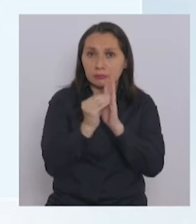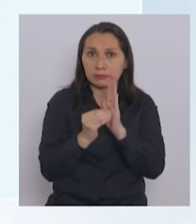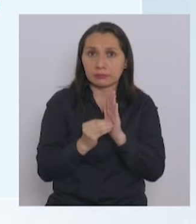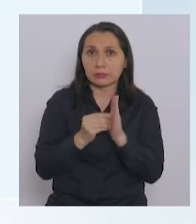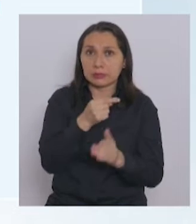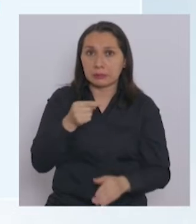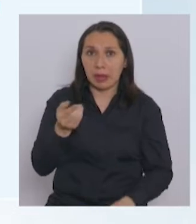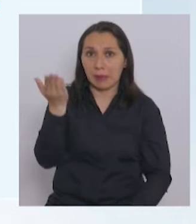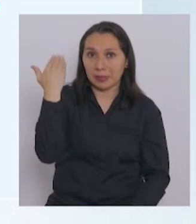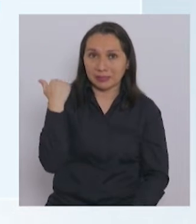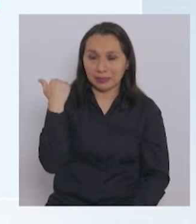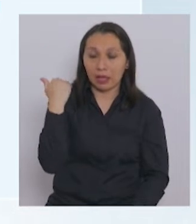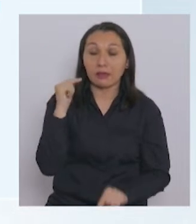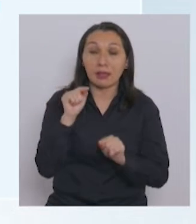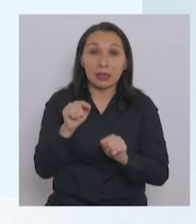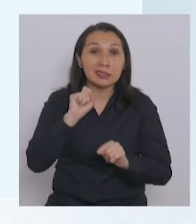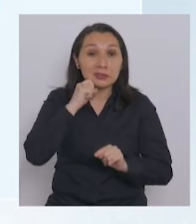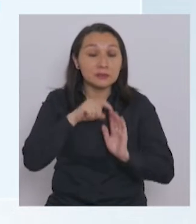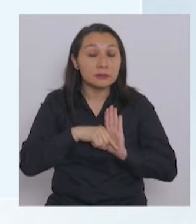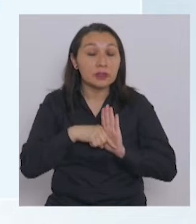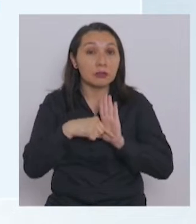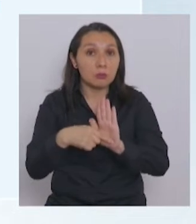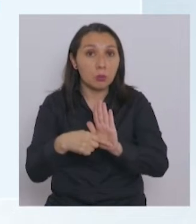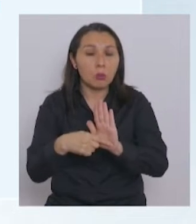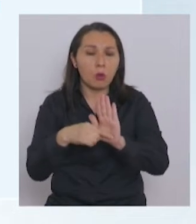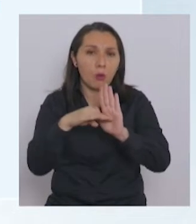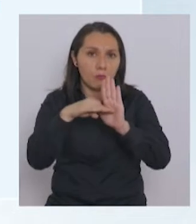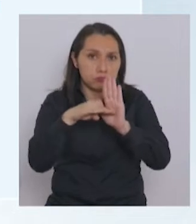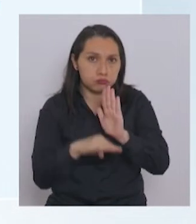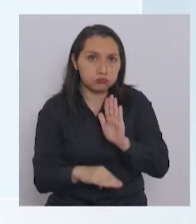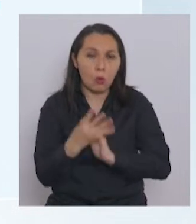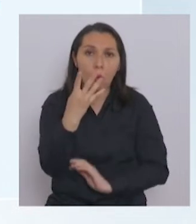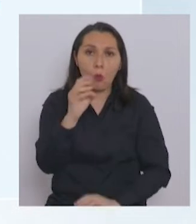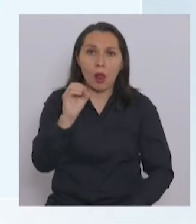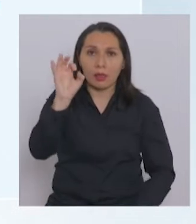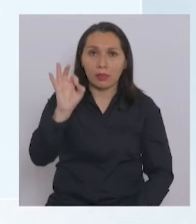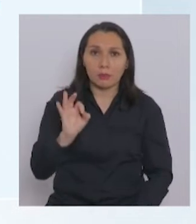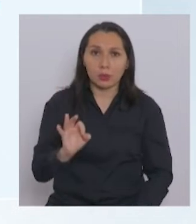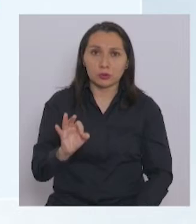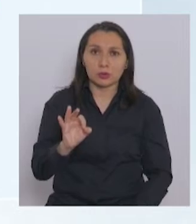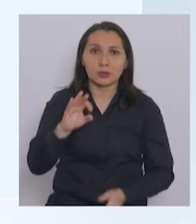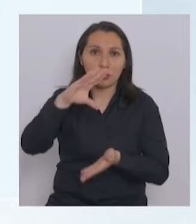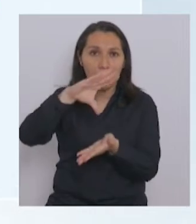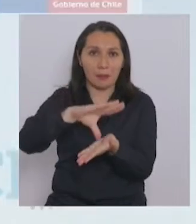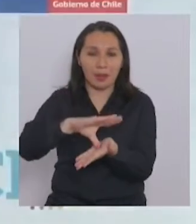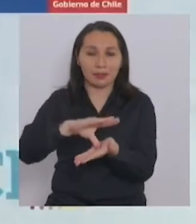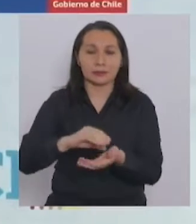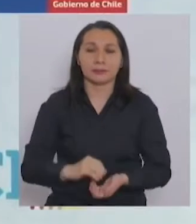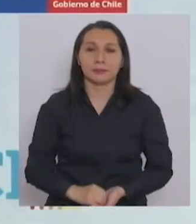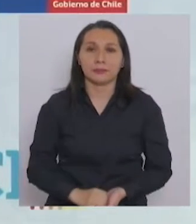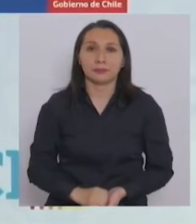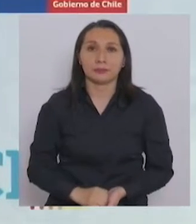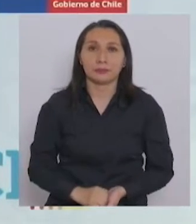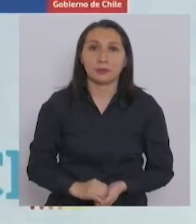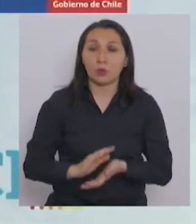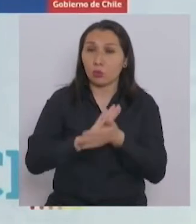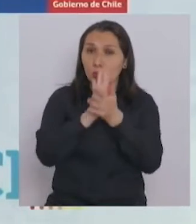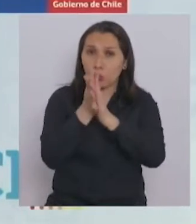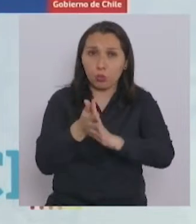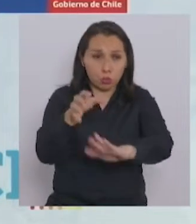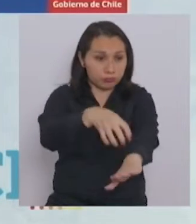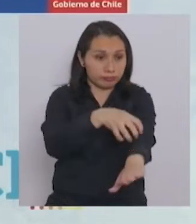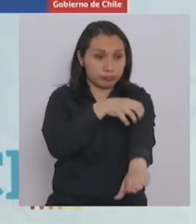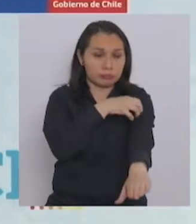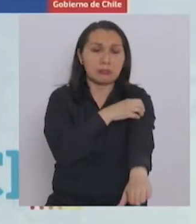anterior, lo que representa una baja en un 40% a nivel nacional. Todas las regiones reducen